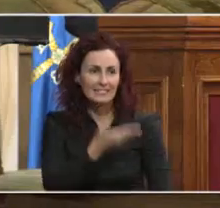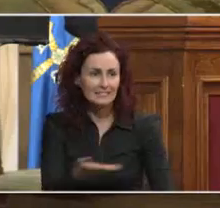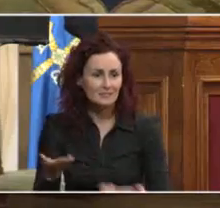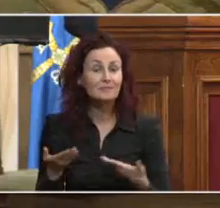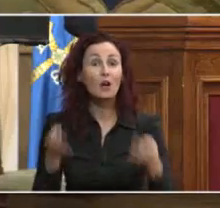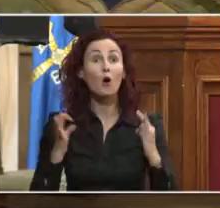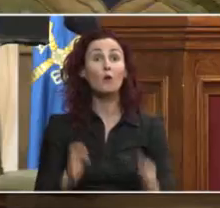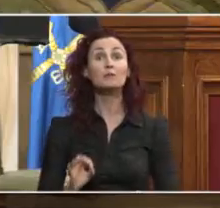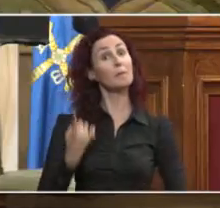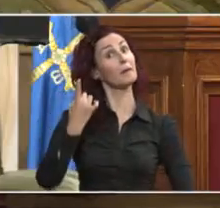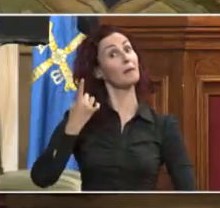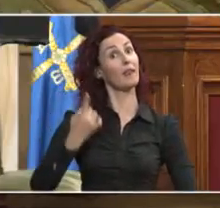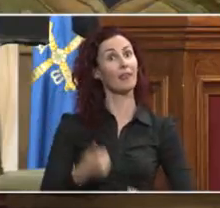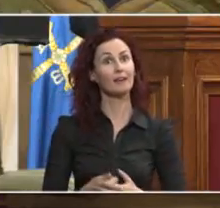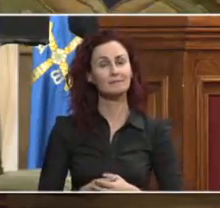Primera.